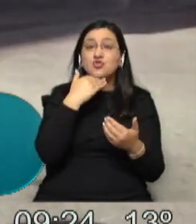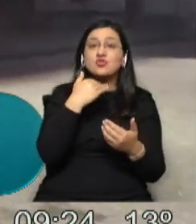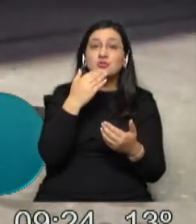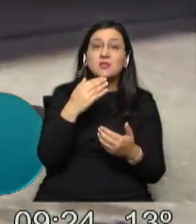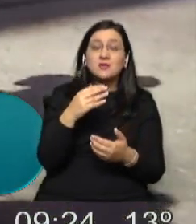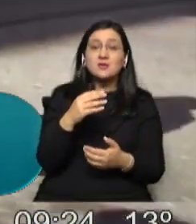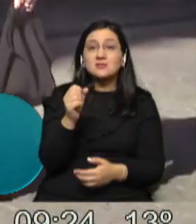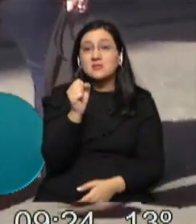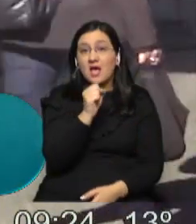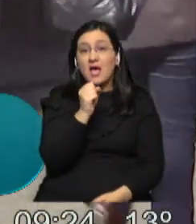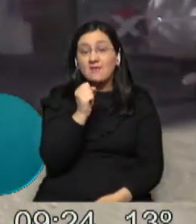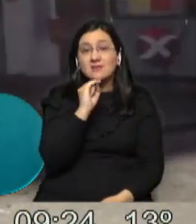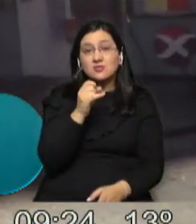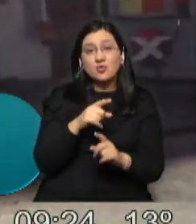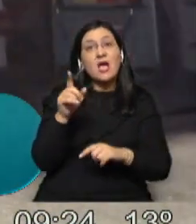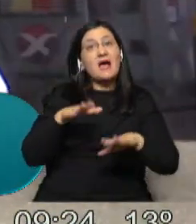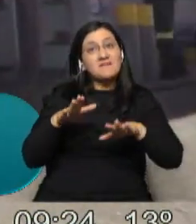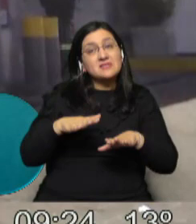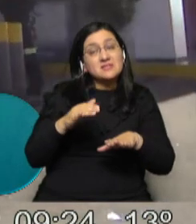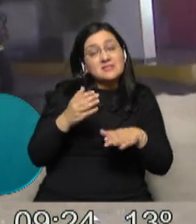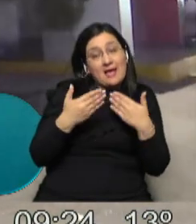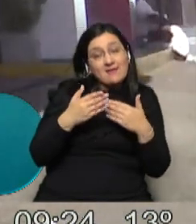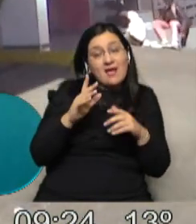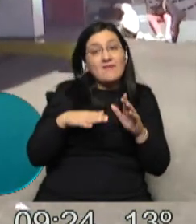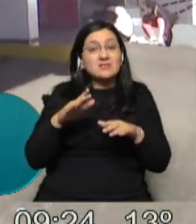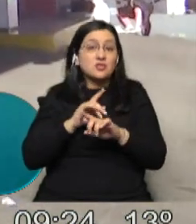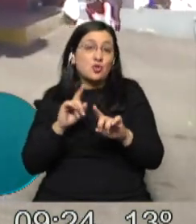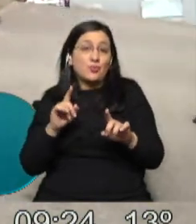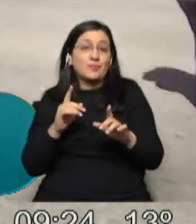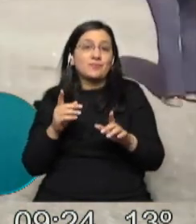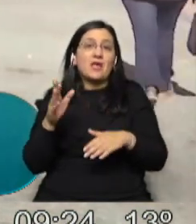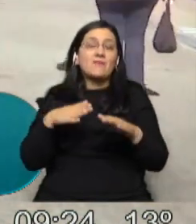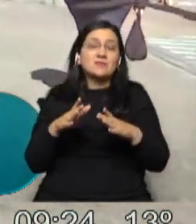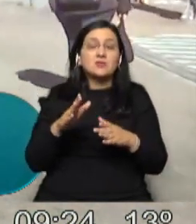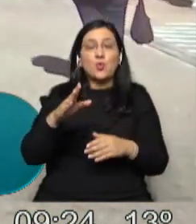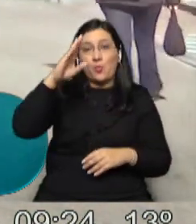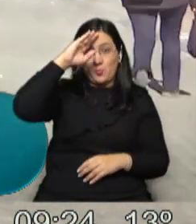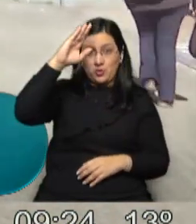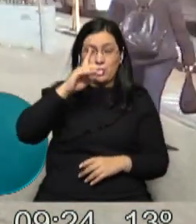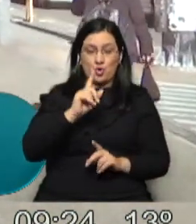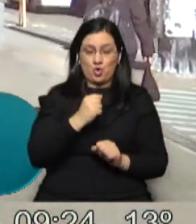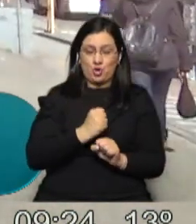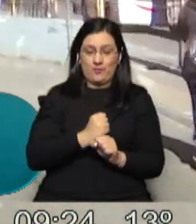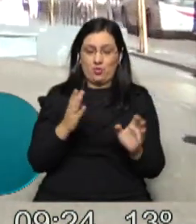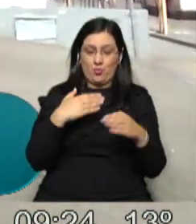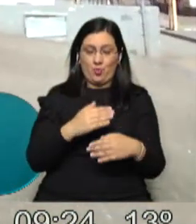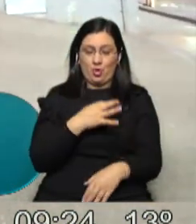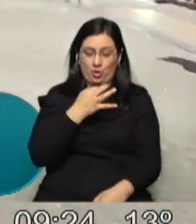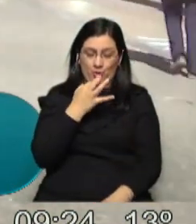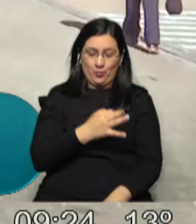habla generalmente, a veces hemos tenido suerte, a veces no. Pero bueno, a veces es como los militares que dicen, no, estoy trabajando, no puedo dar